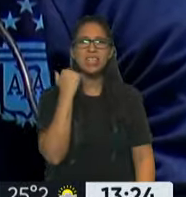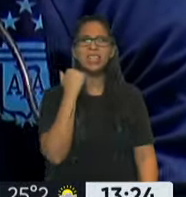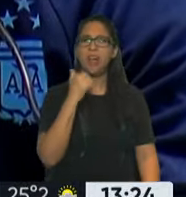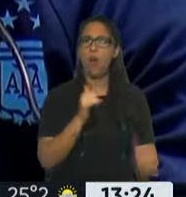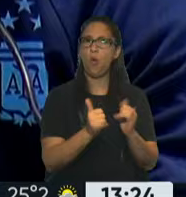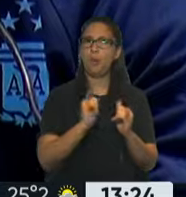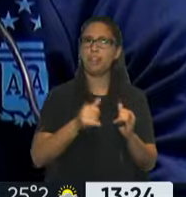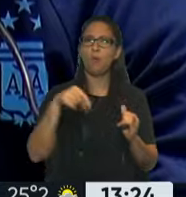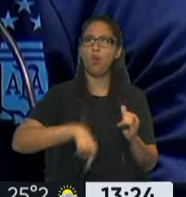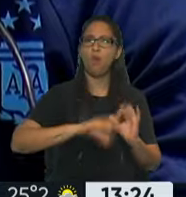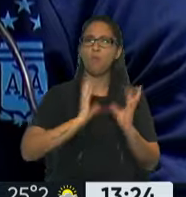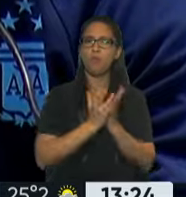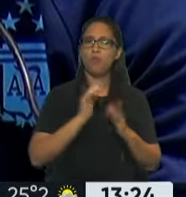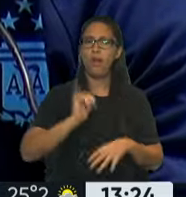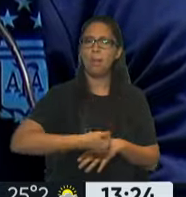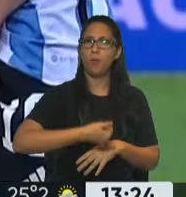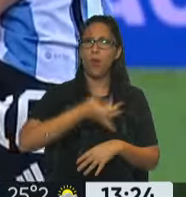campeón del mundo, de sub-20.